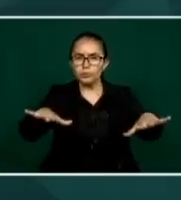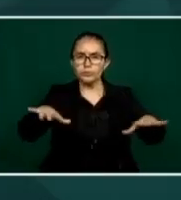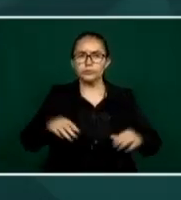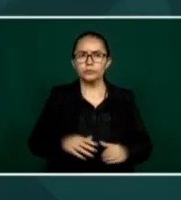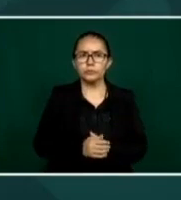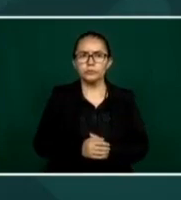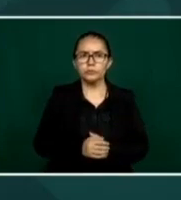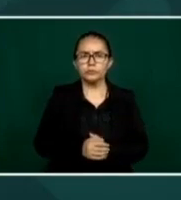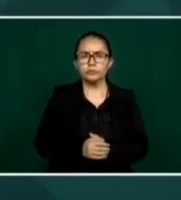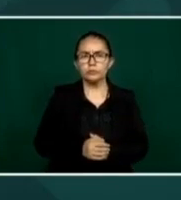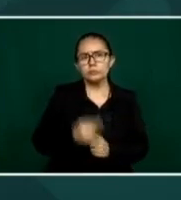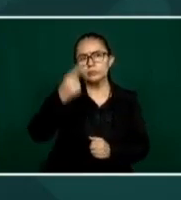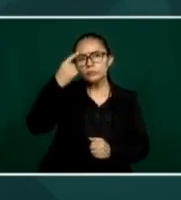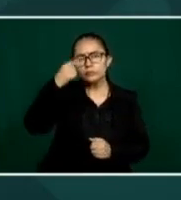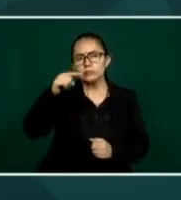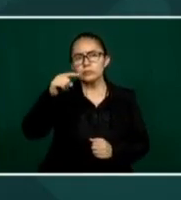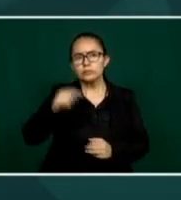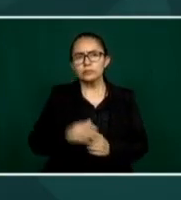para